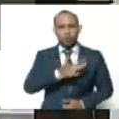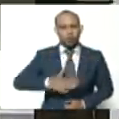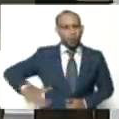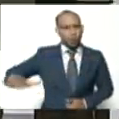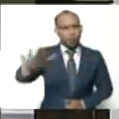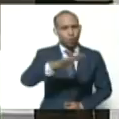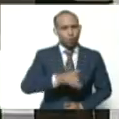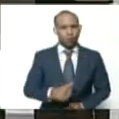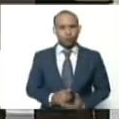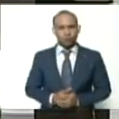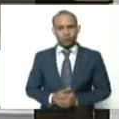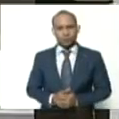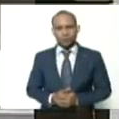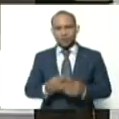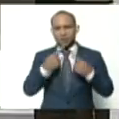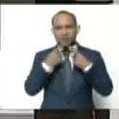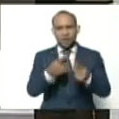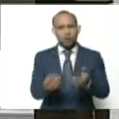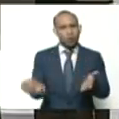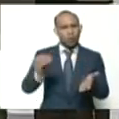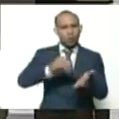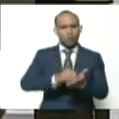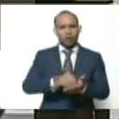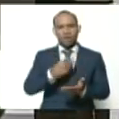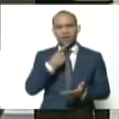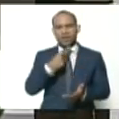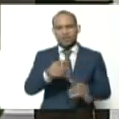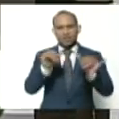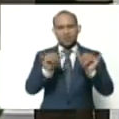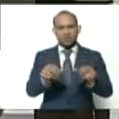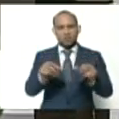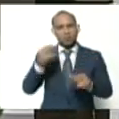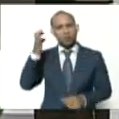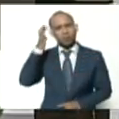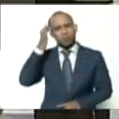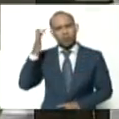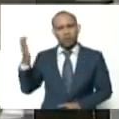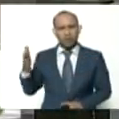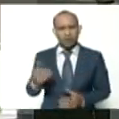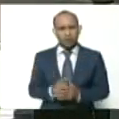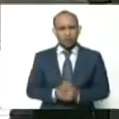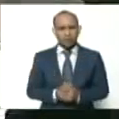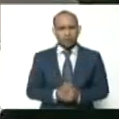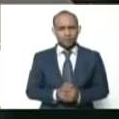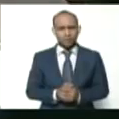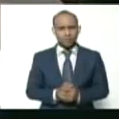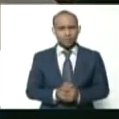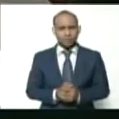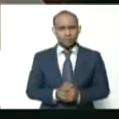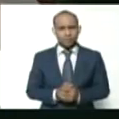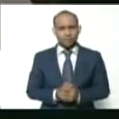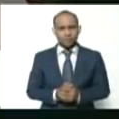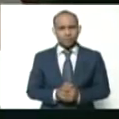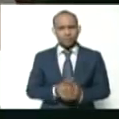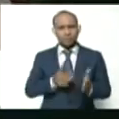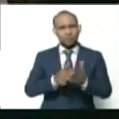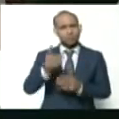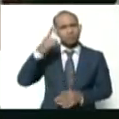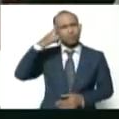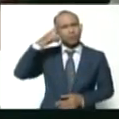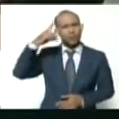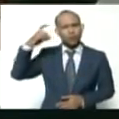diciendo, ratificando en su idea, en su doctrina, en su